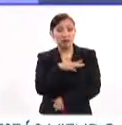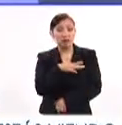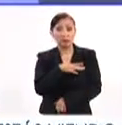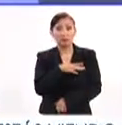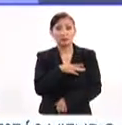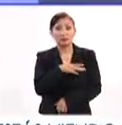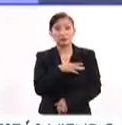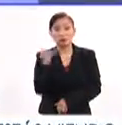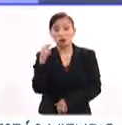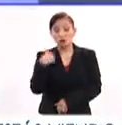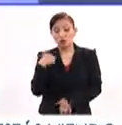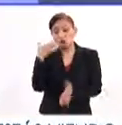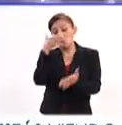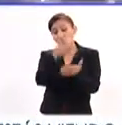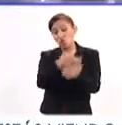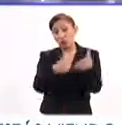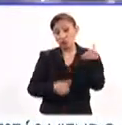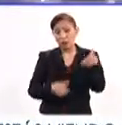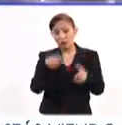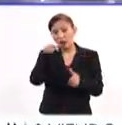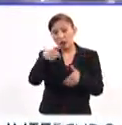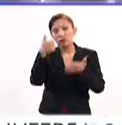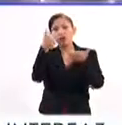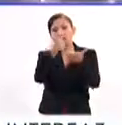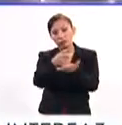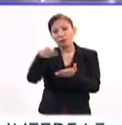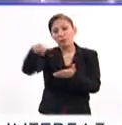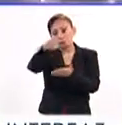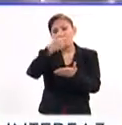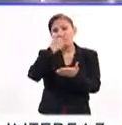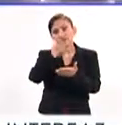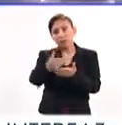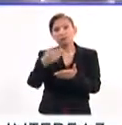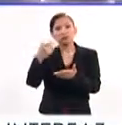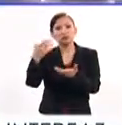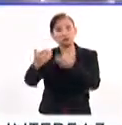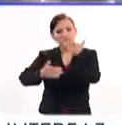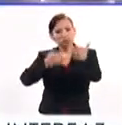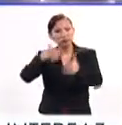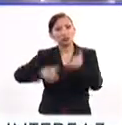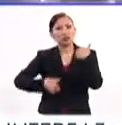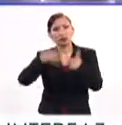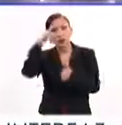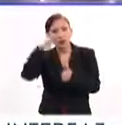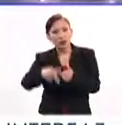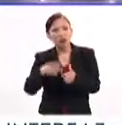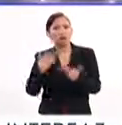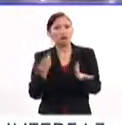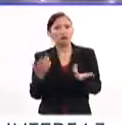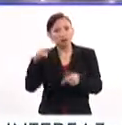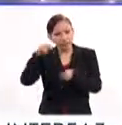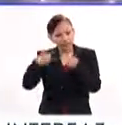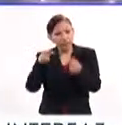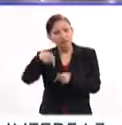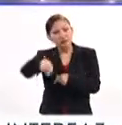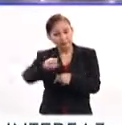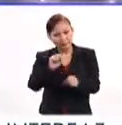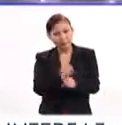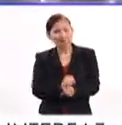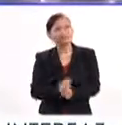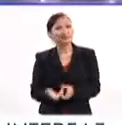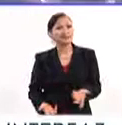Entonces, cada vez que uno va al teatro, está cooperando a la buena salud del teatro mexicano. Vayan esta